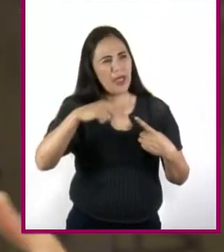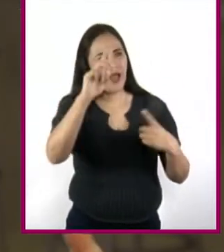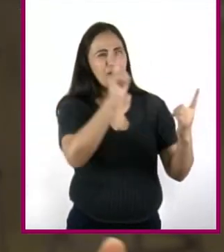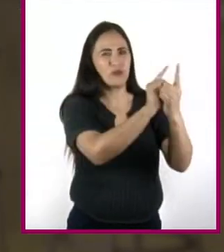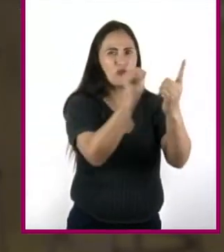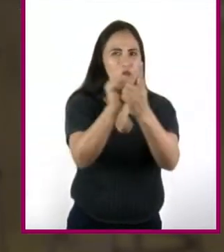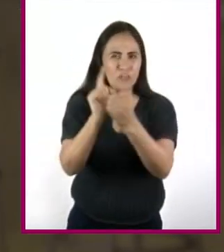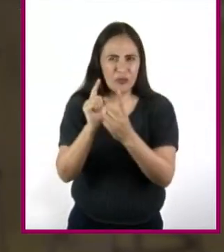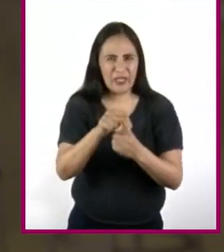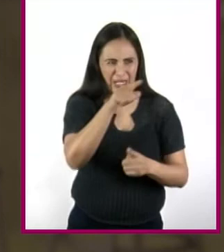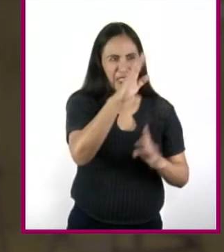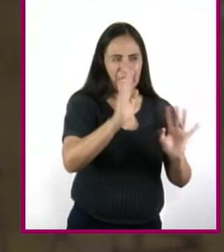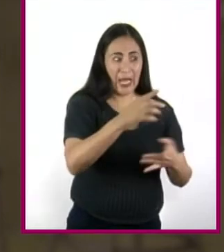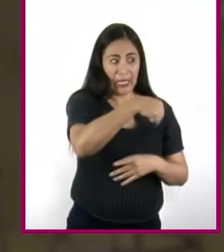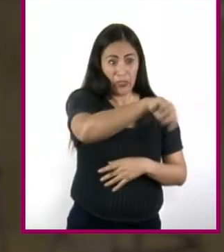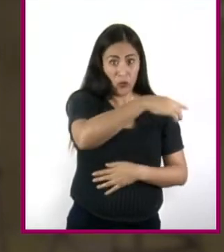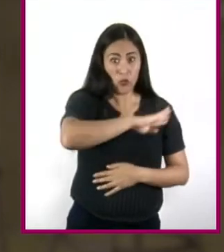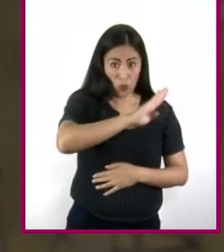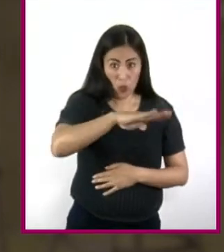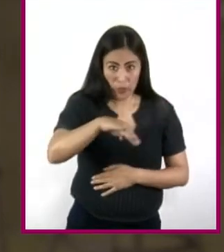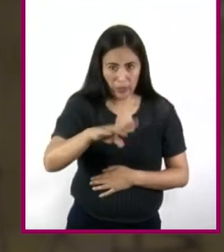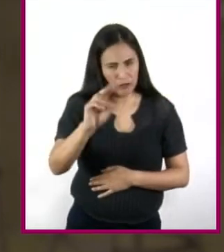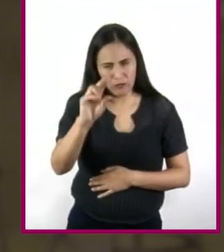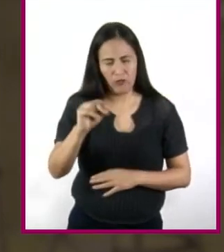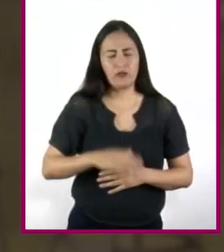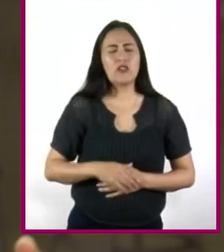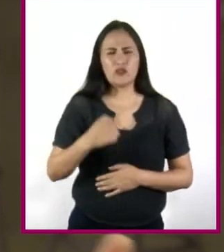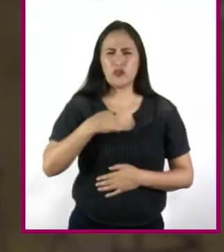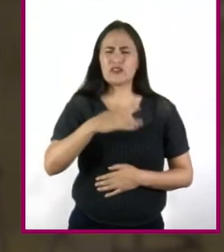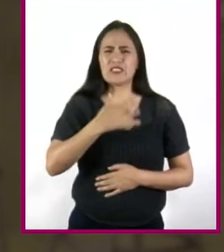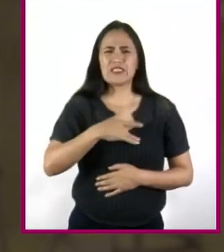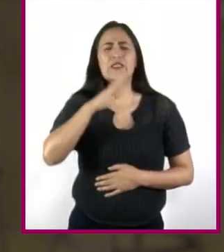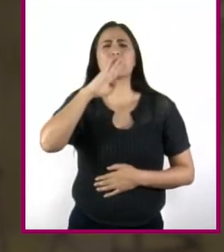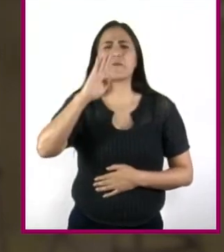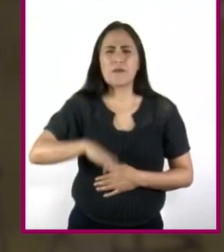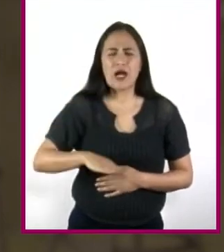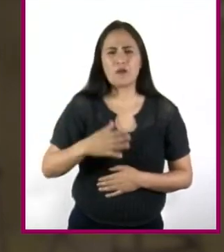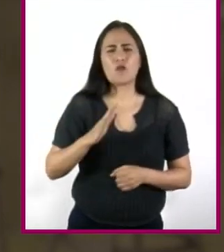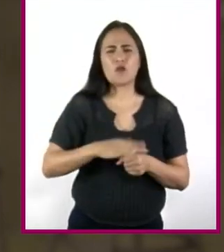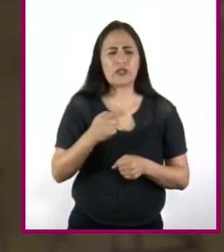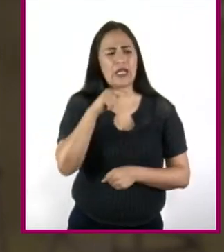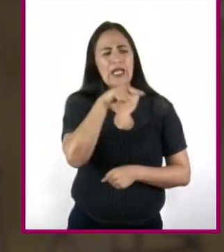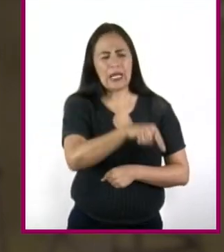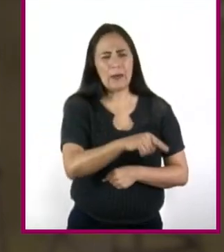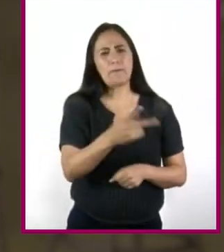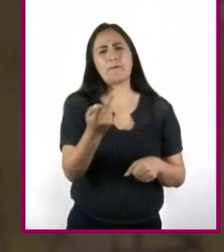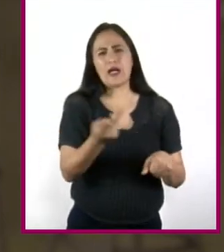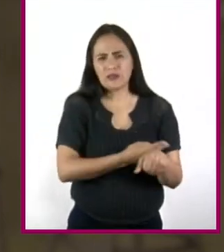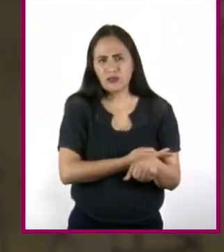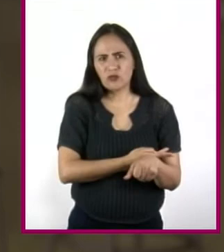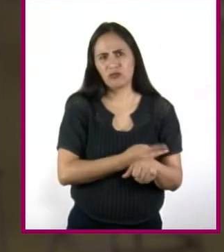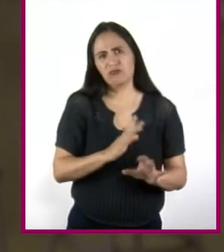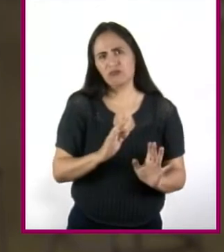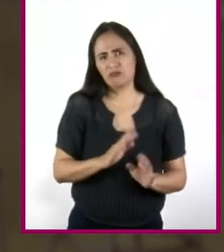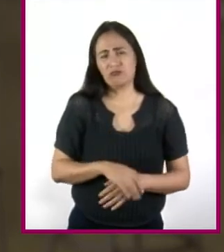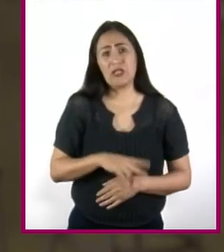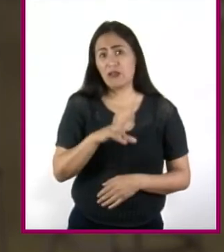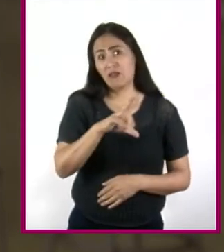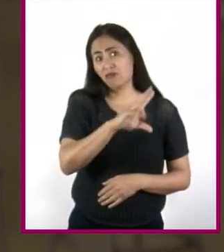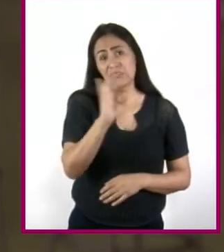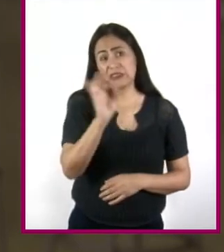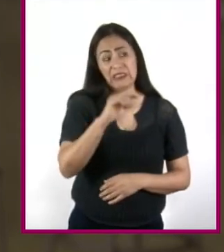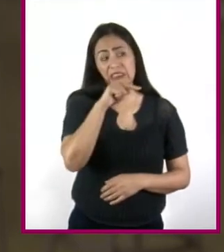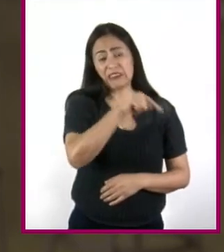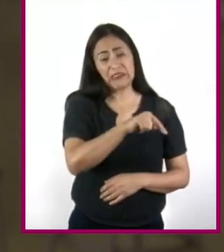mal solo porque yo lo extrañe. También me siento mal porque es algo que a él le pasó y no creo que él lo quisiera. Aunque él